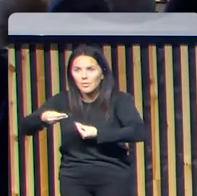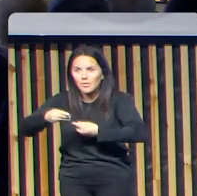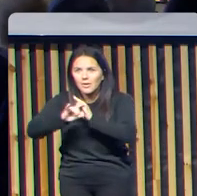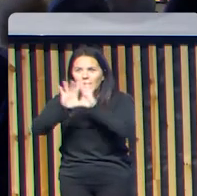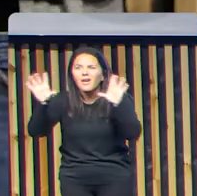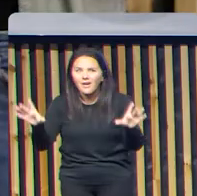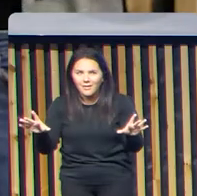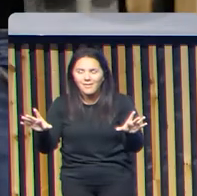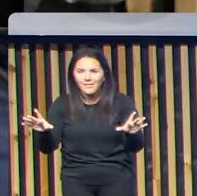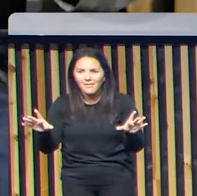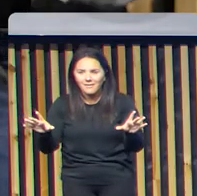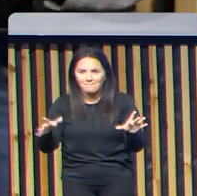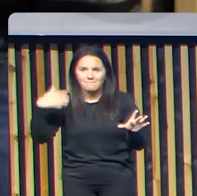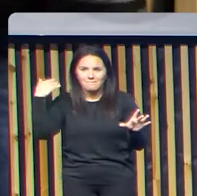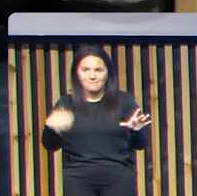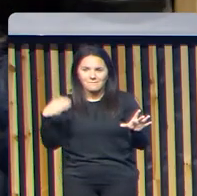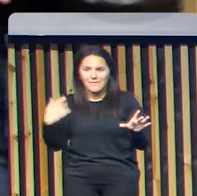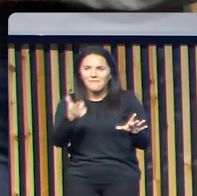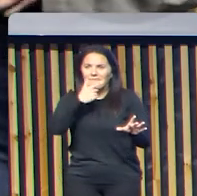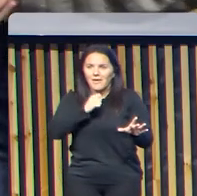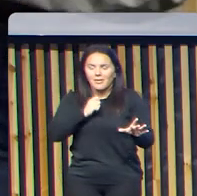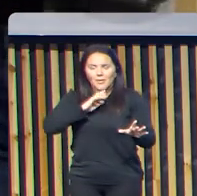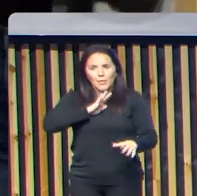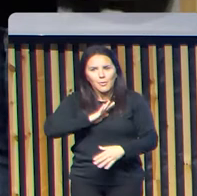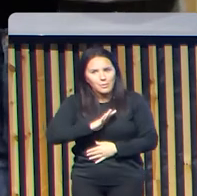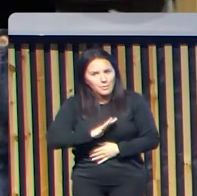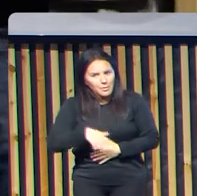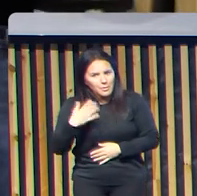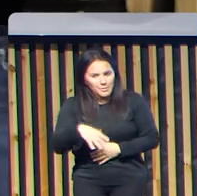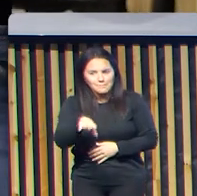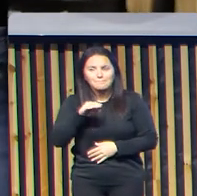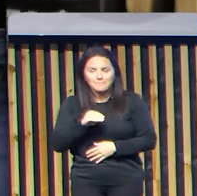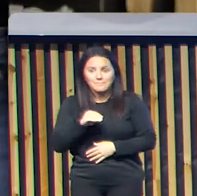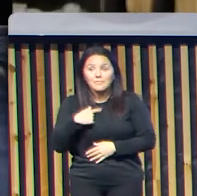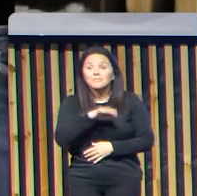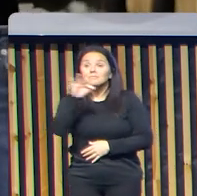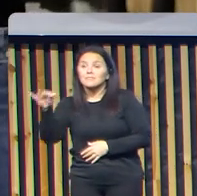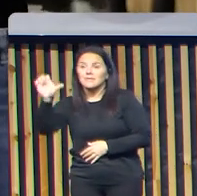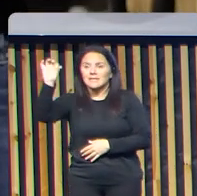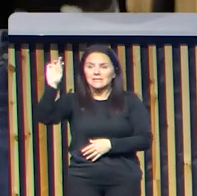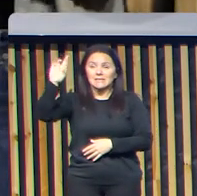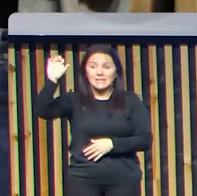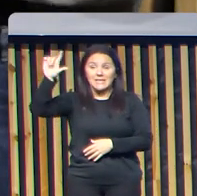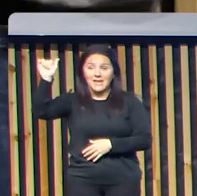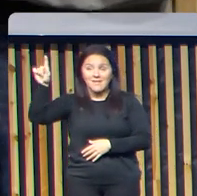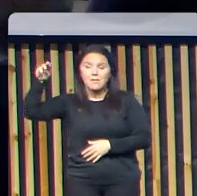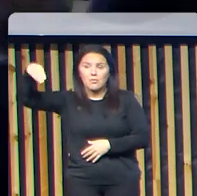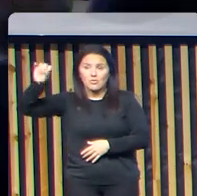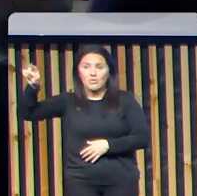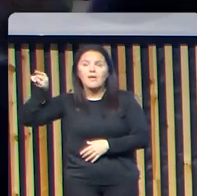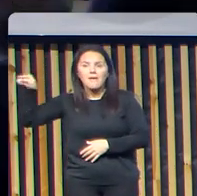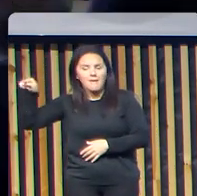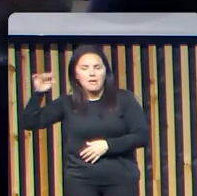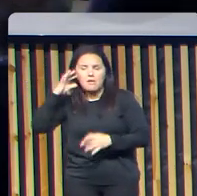claros imaginaos qué facilidad Y qué alivio Bueno pues de todo esto nos va a hablar estrella montolió ella se impulsora y defensora